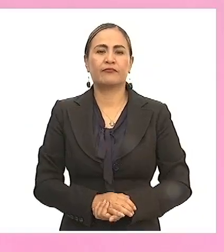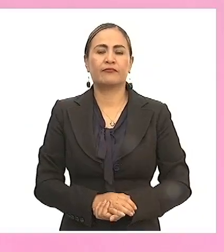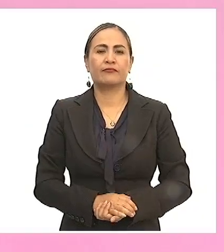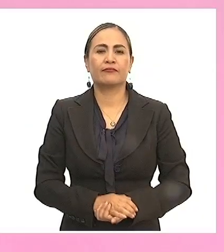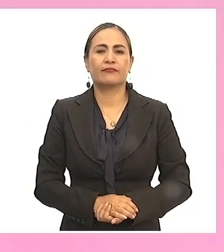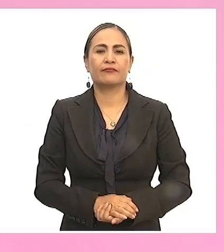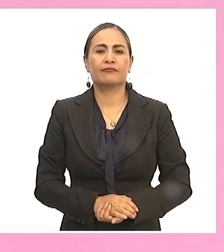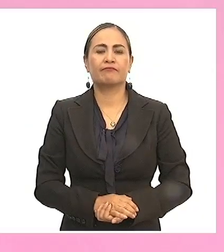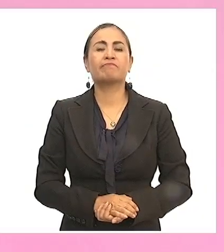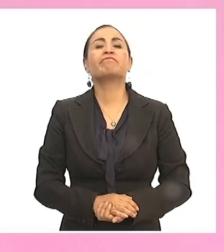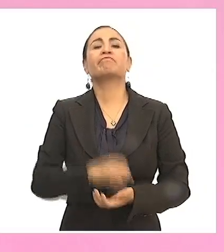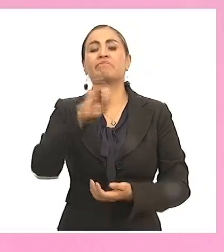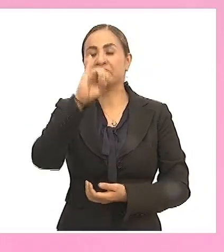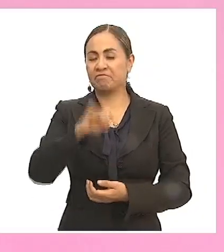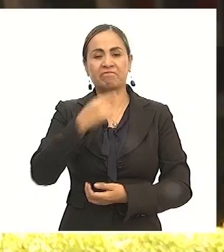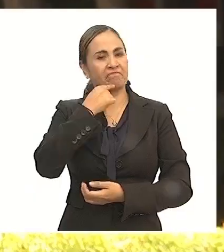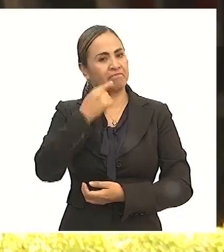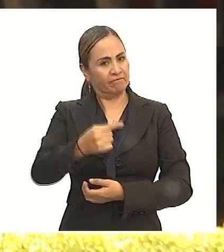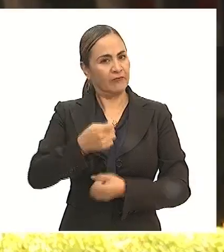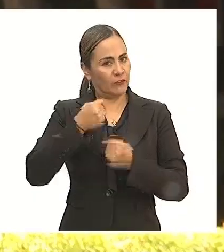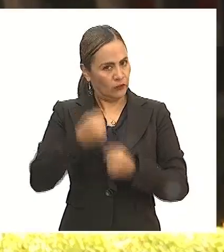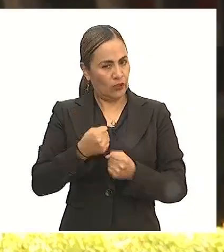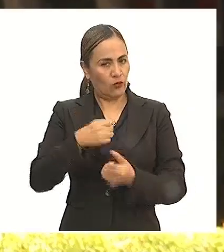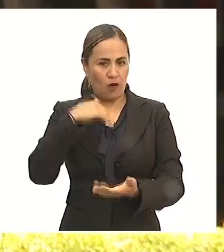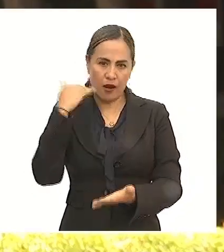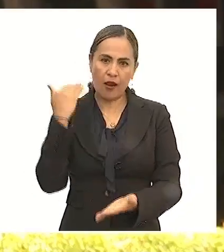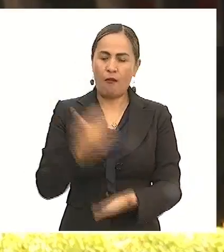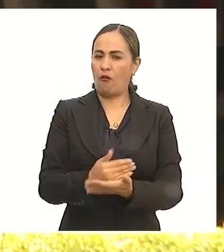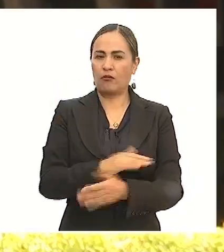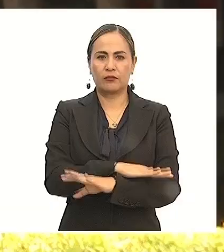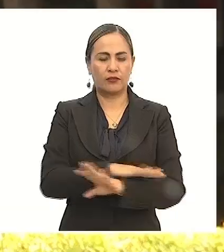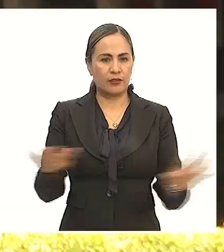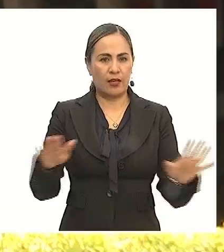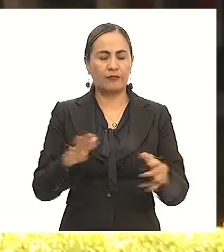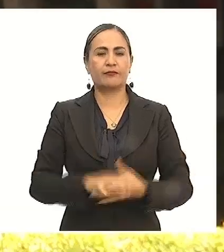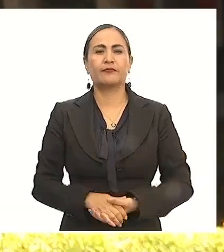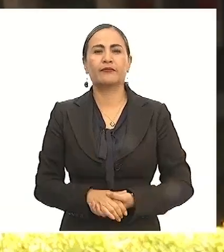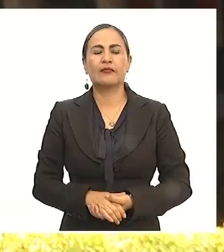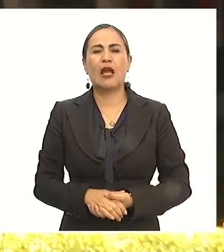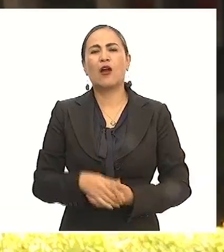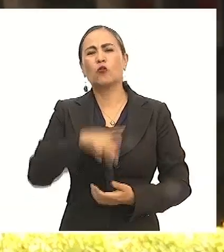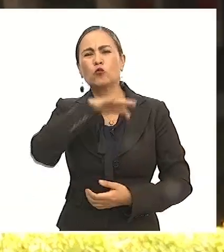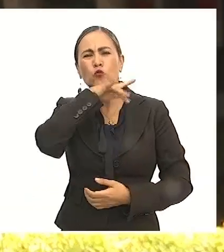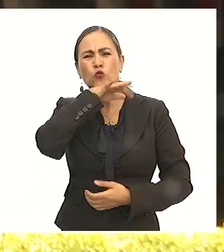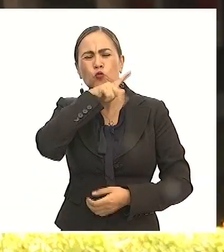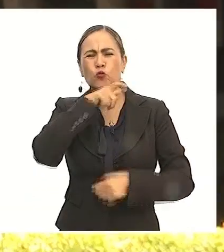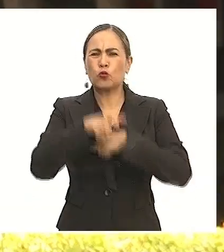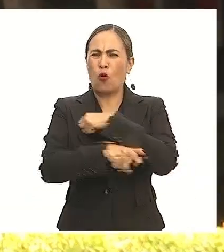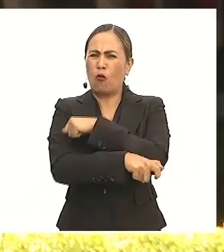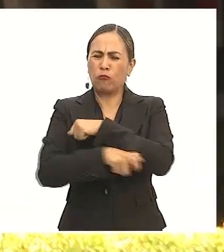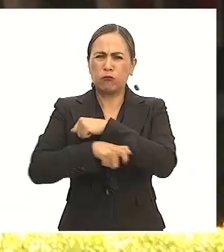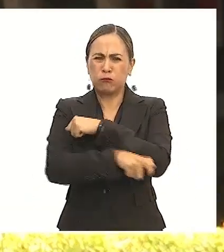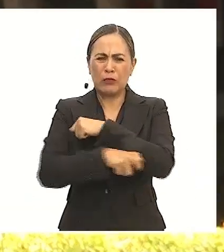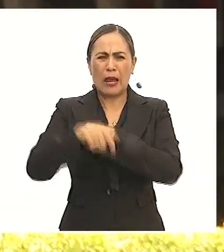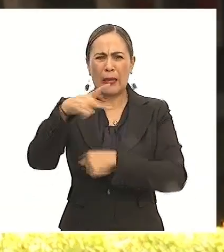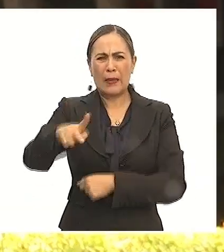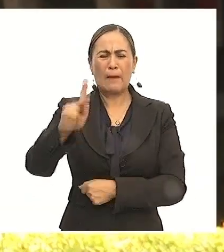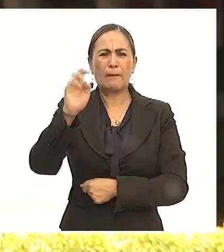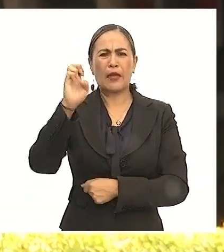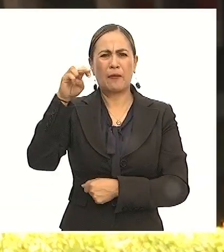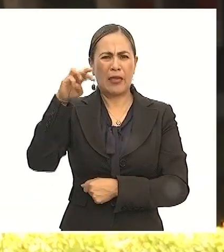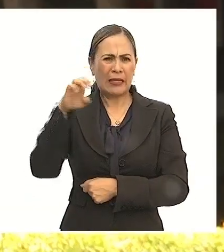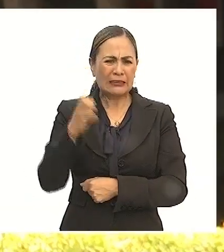así, de manera categórica, se acabó con la tremenda corrupción que prevalecía en